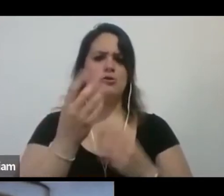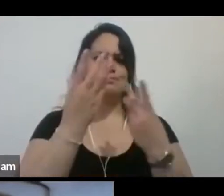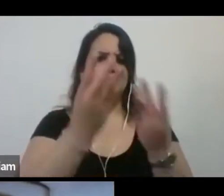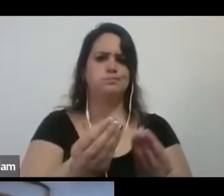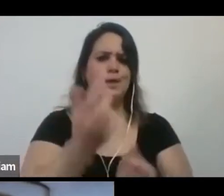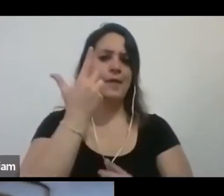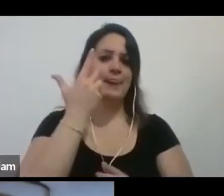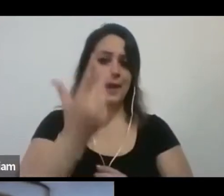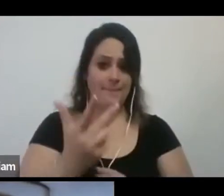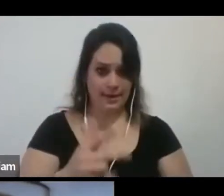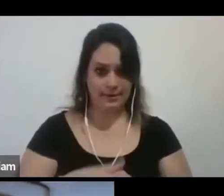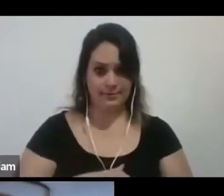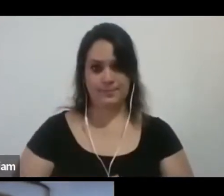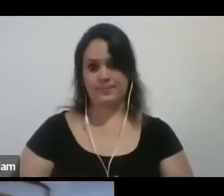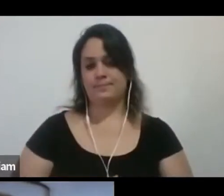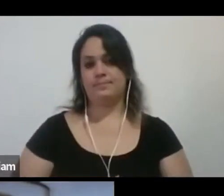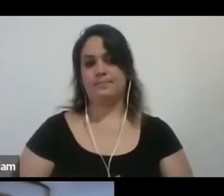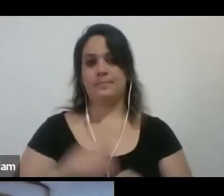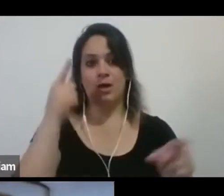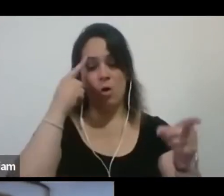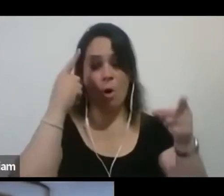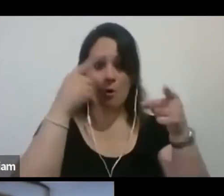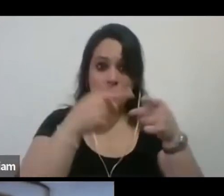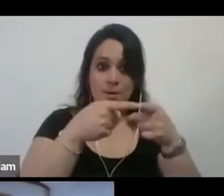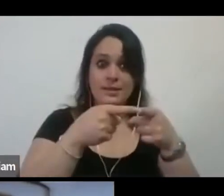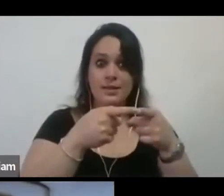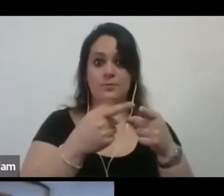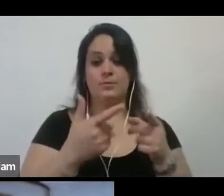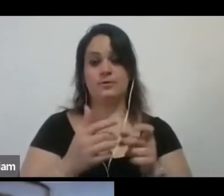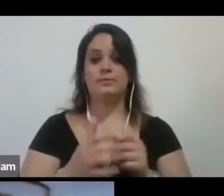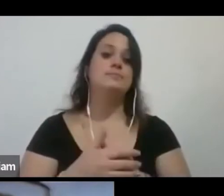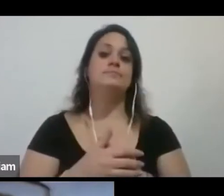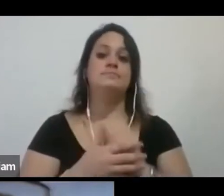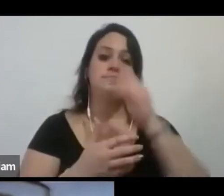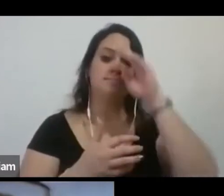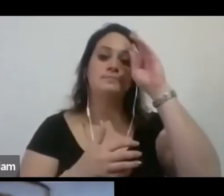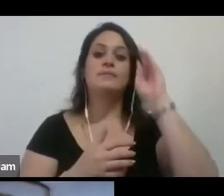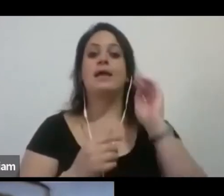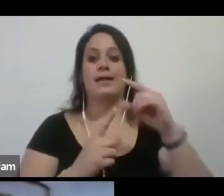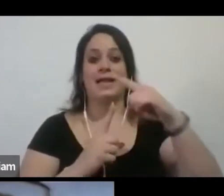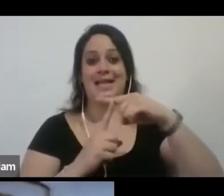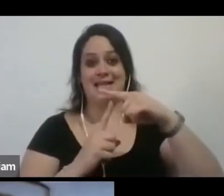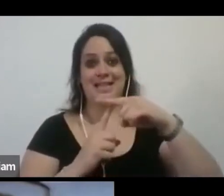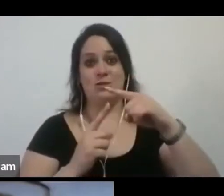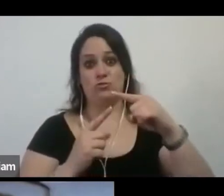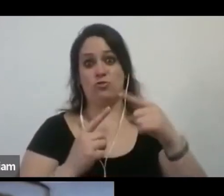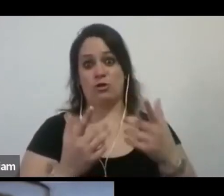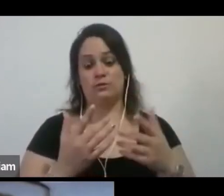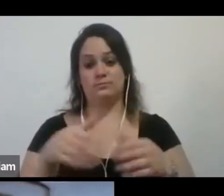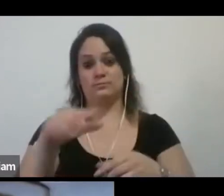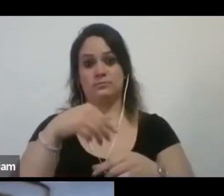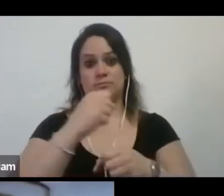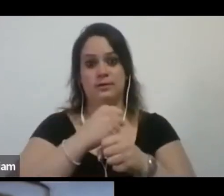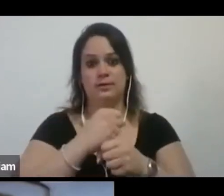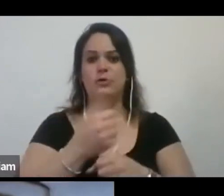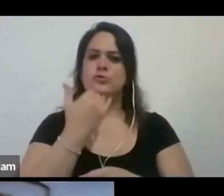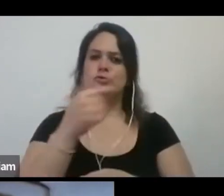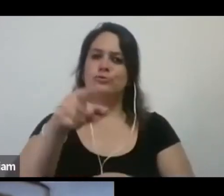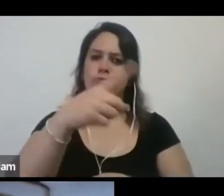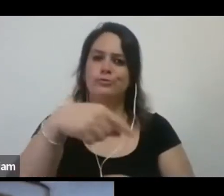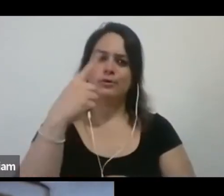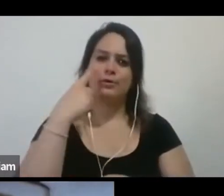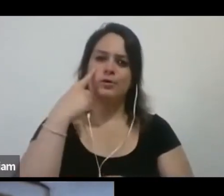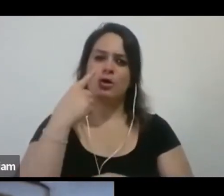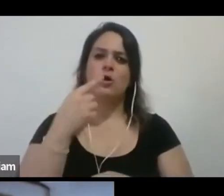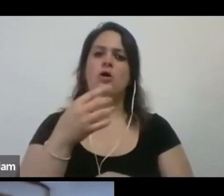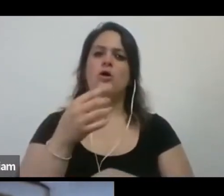La idea y los objetivos en realidad de la institución, no sé si muchos conocen lo que son los